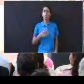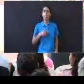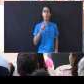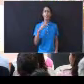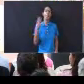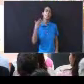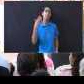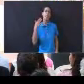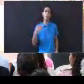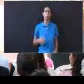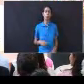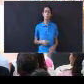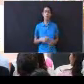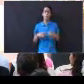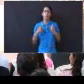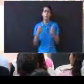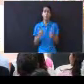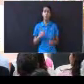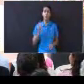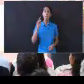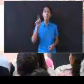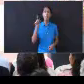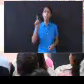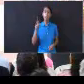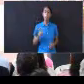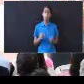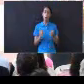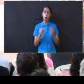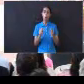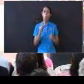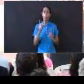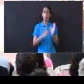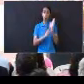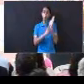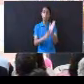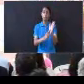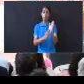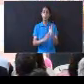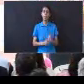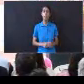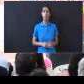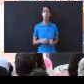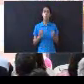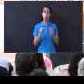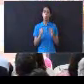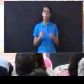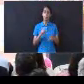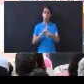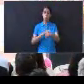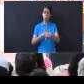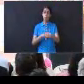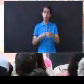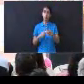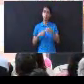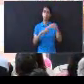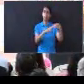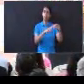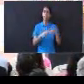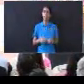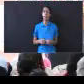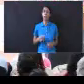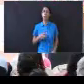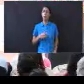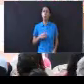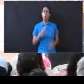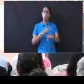eso lo hace su presencia. Y eso lo hace en momentos especiales. Momentos en los que su presencia está. Esto no tiene